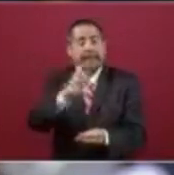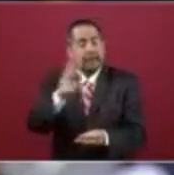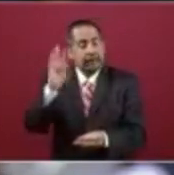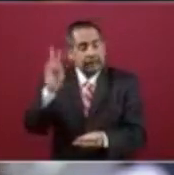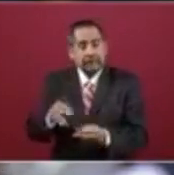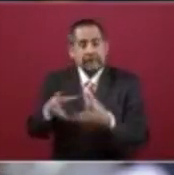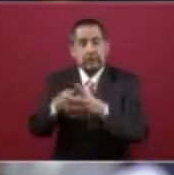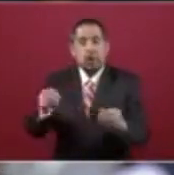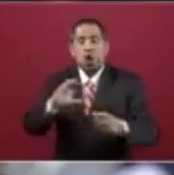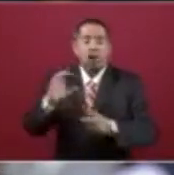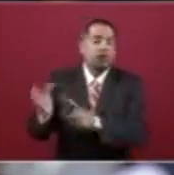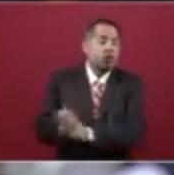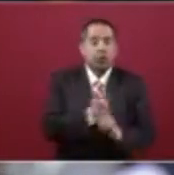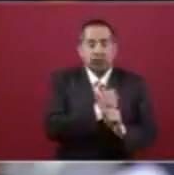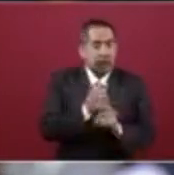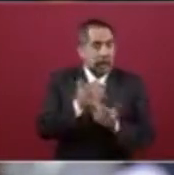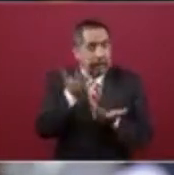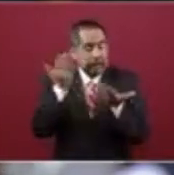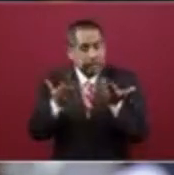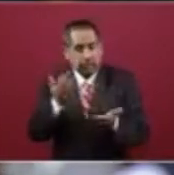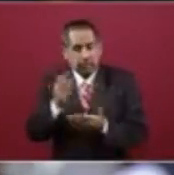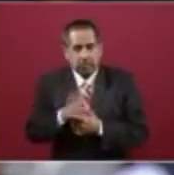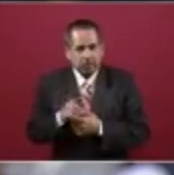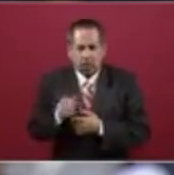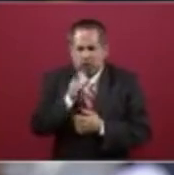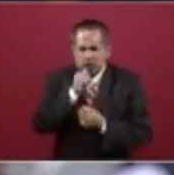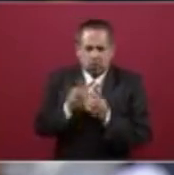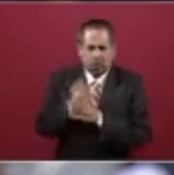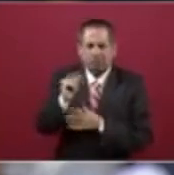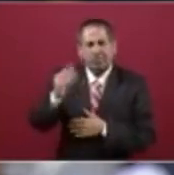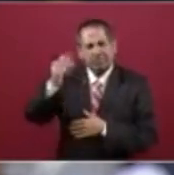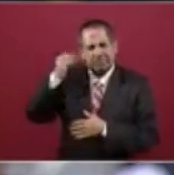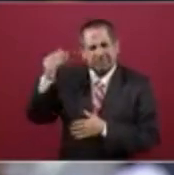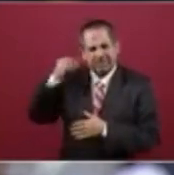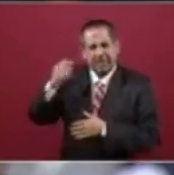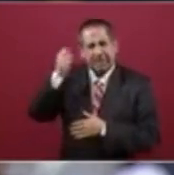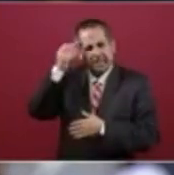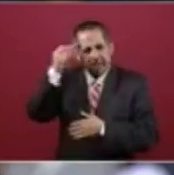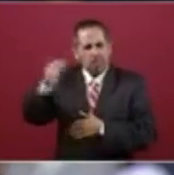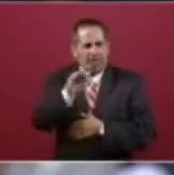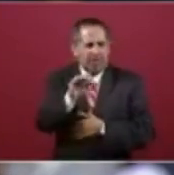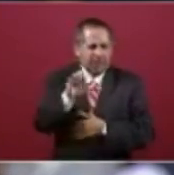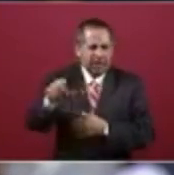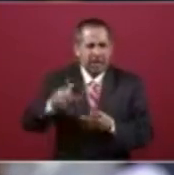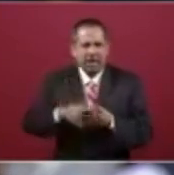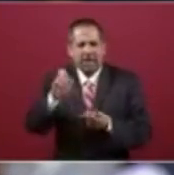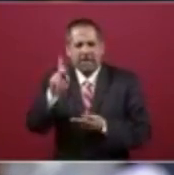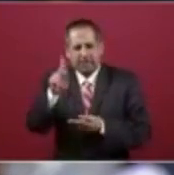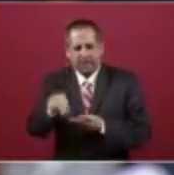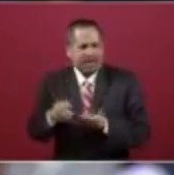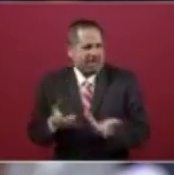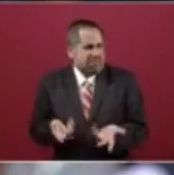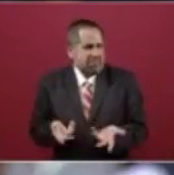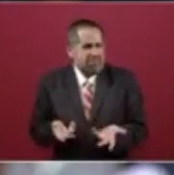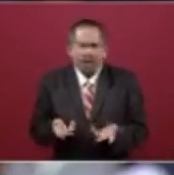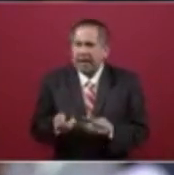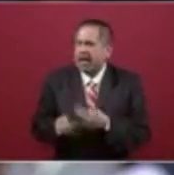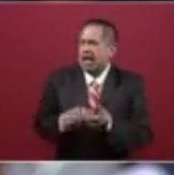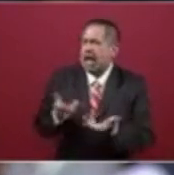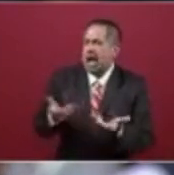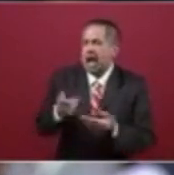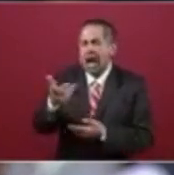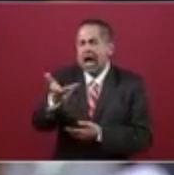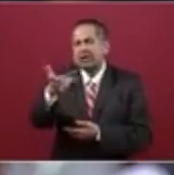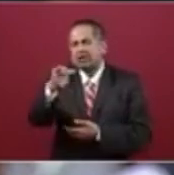o secuestrados. Esto no es nuevo, ha ocurrido en los sexenios de Felipe Calderón y de Peña Nieto. ¿Qué hará